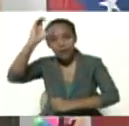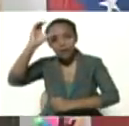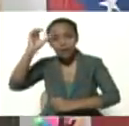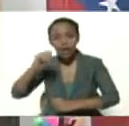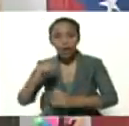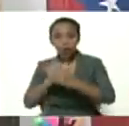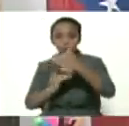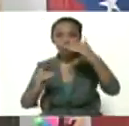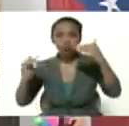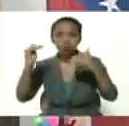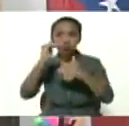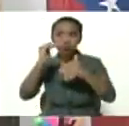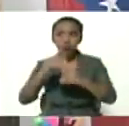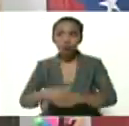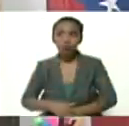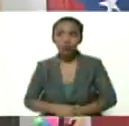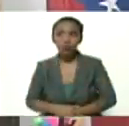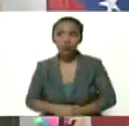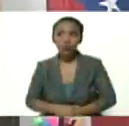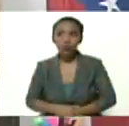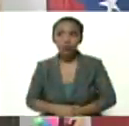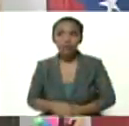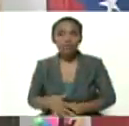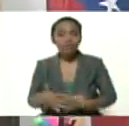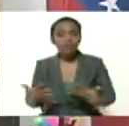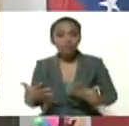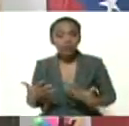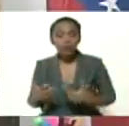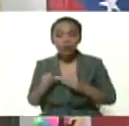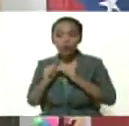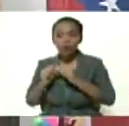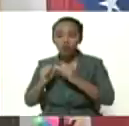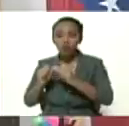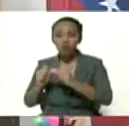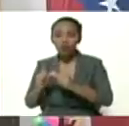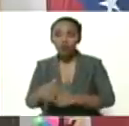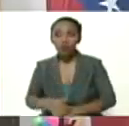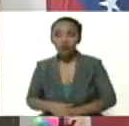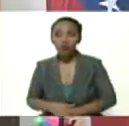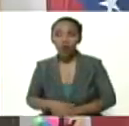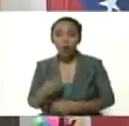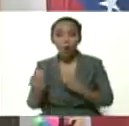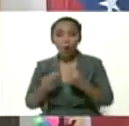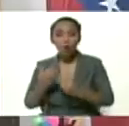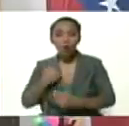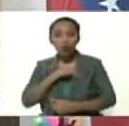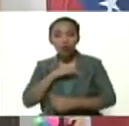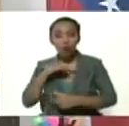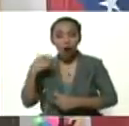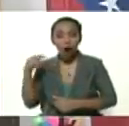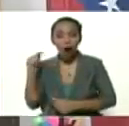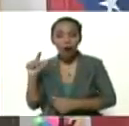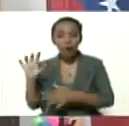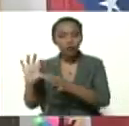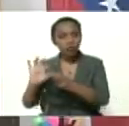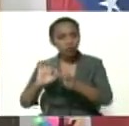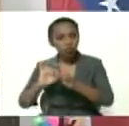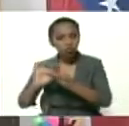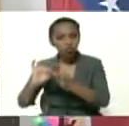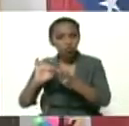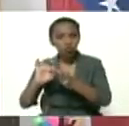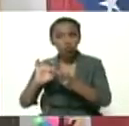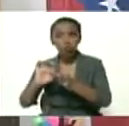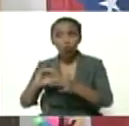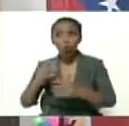superior, y que nos mantengamos como estamos, unidos